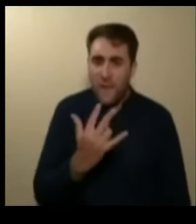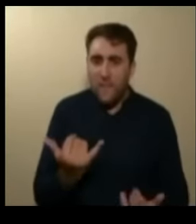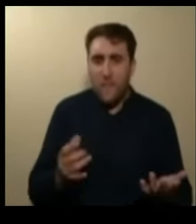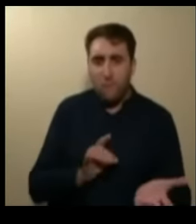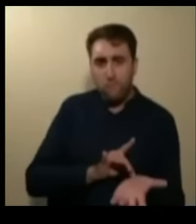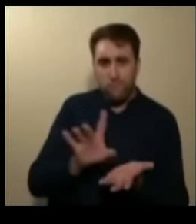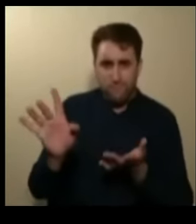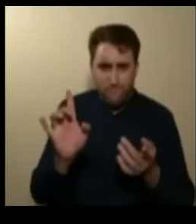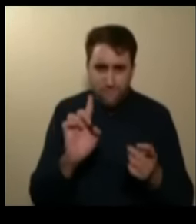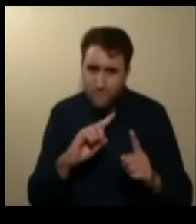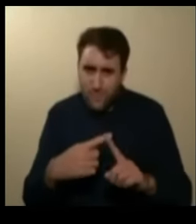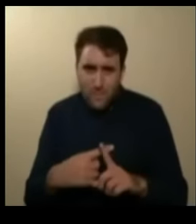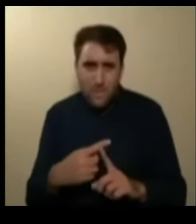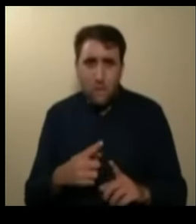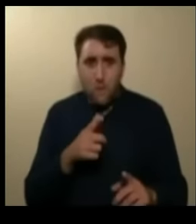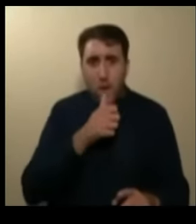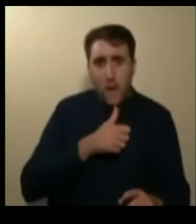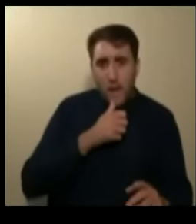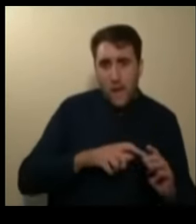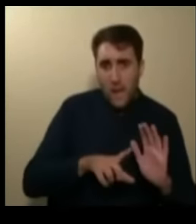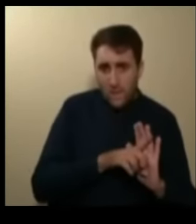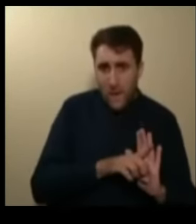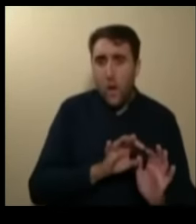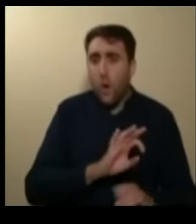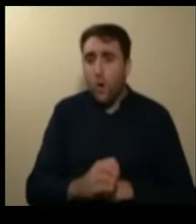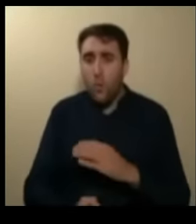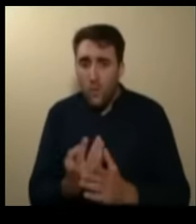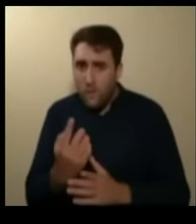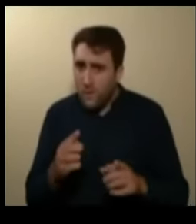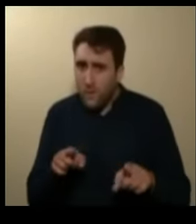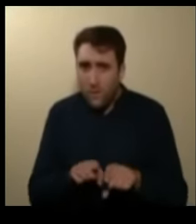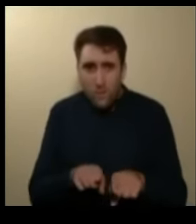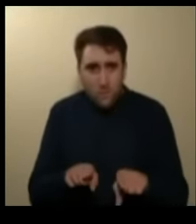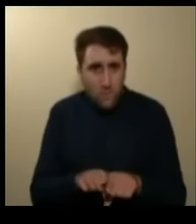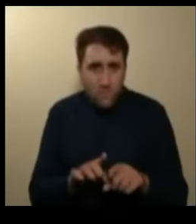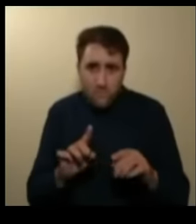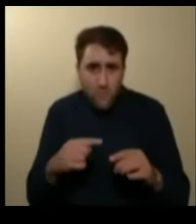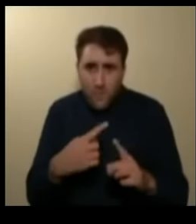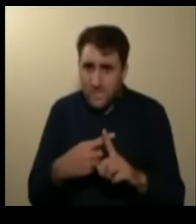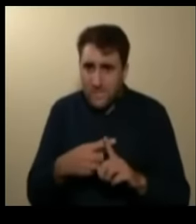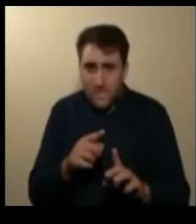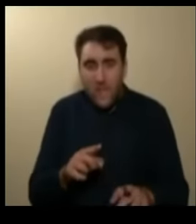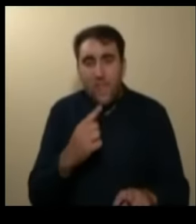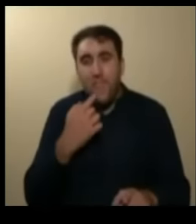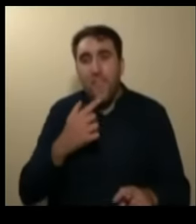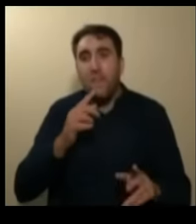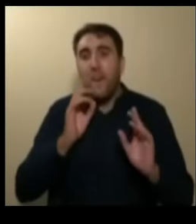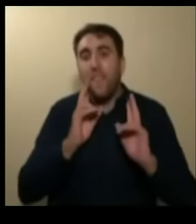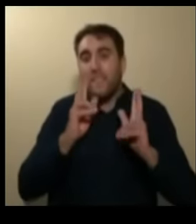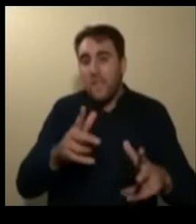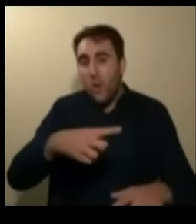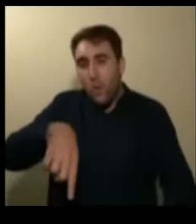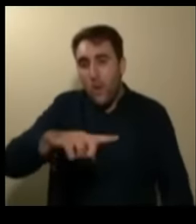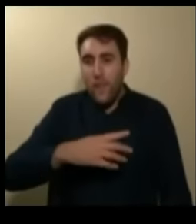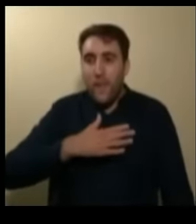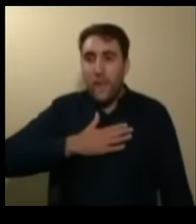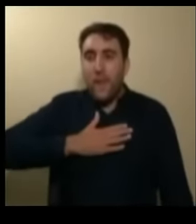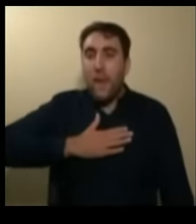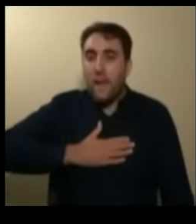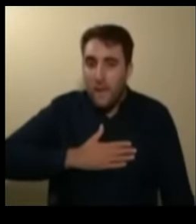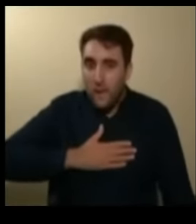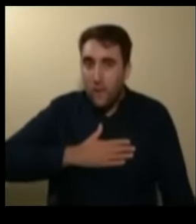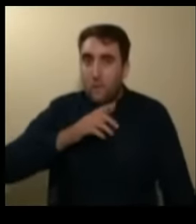alquileres vigente ni por lo que establece la LUC. Eso no es así. Hay que tener la claridad suficiente y transmitirle serenidad a la